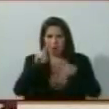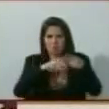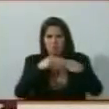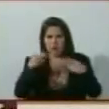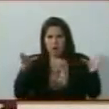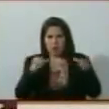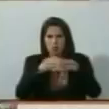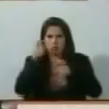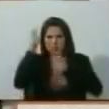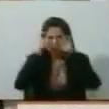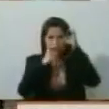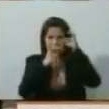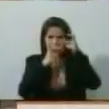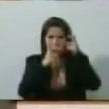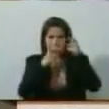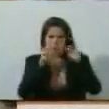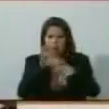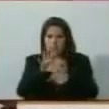chavismo es...